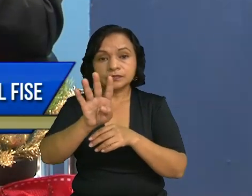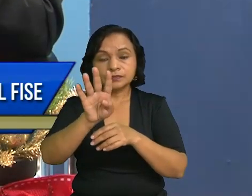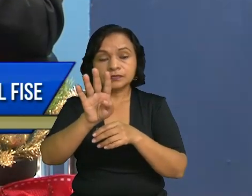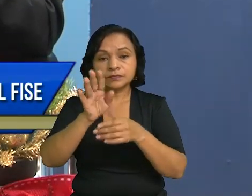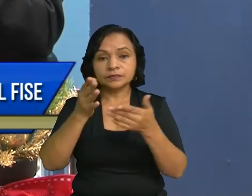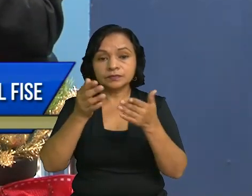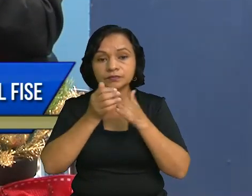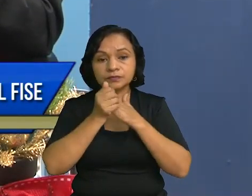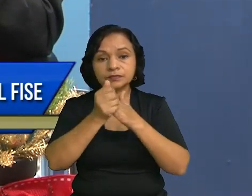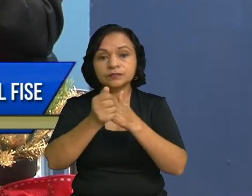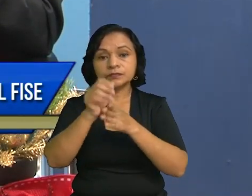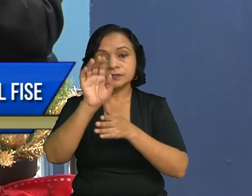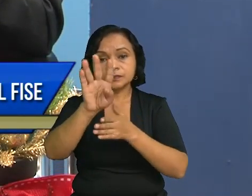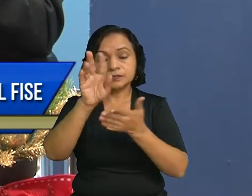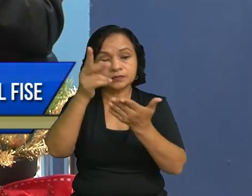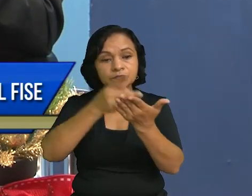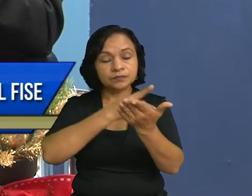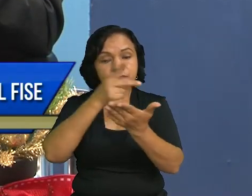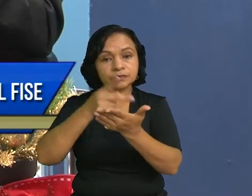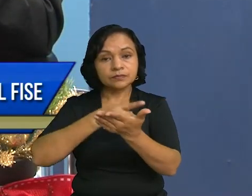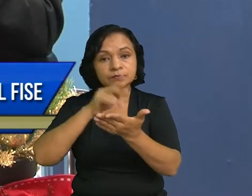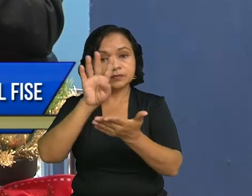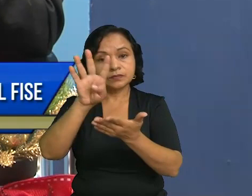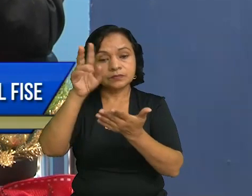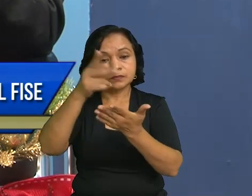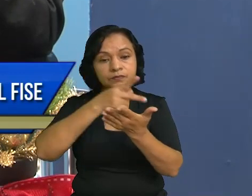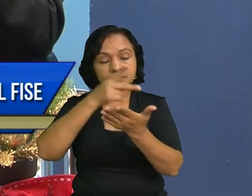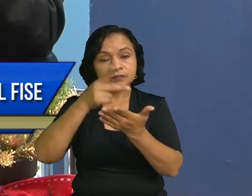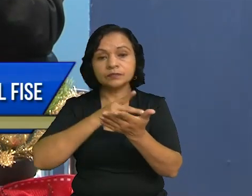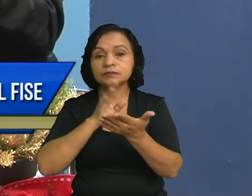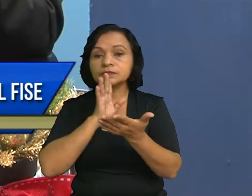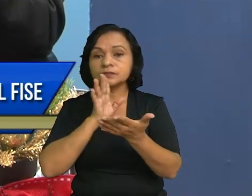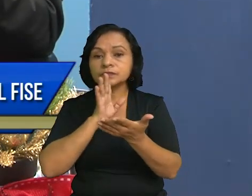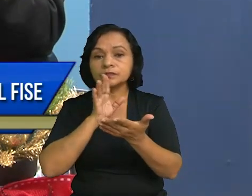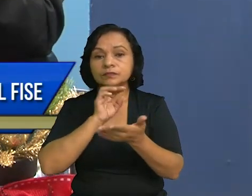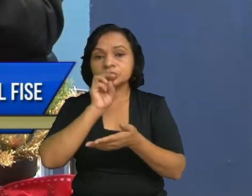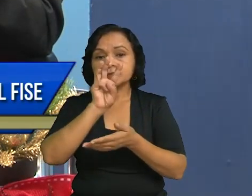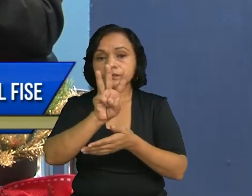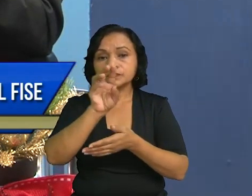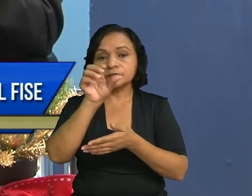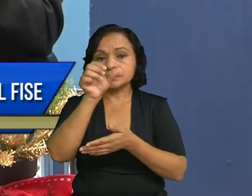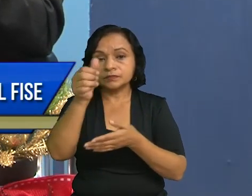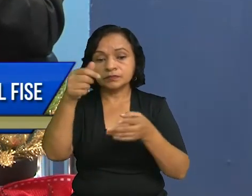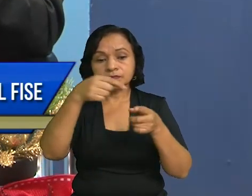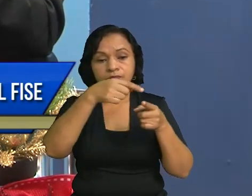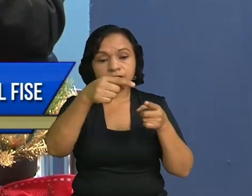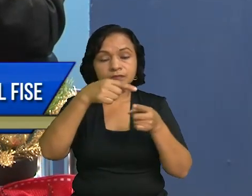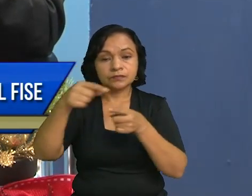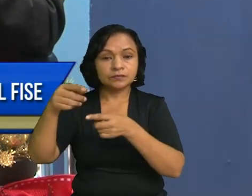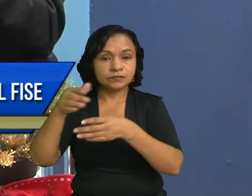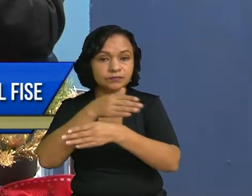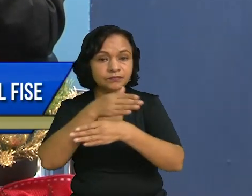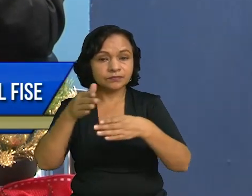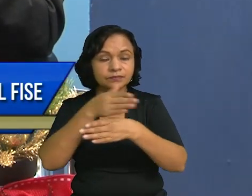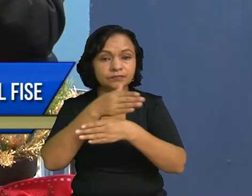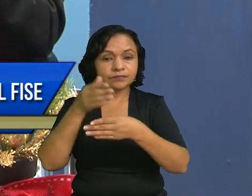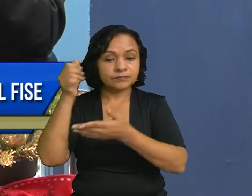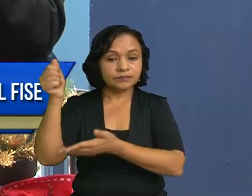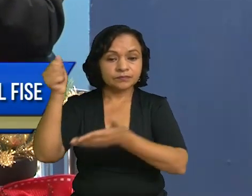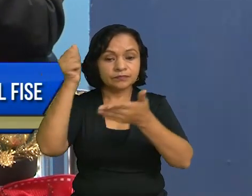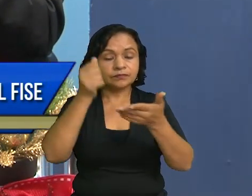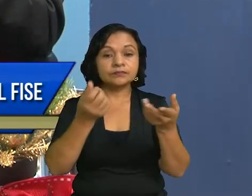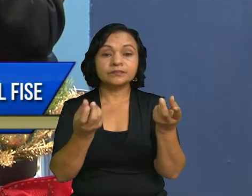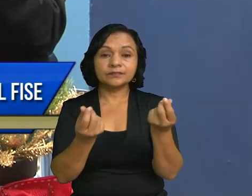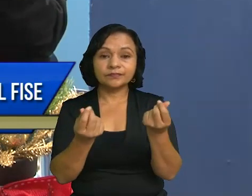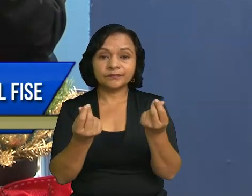pilotaje de cuatro proyectos cuatro estos proyectos y vamos a abarcar 36 comunidades y ese es un fondo de preinversión